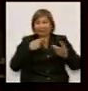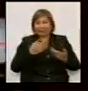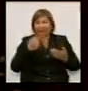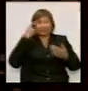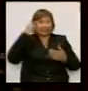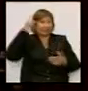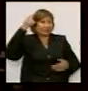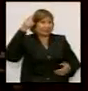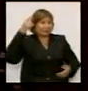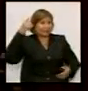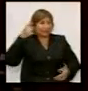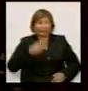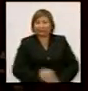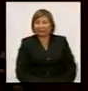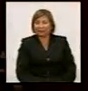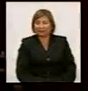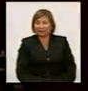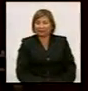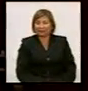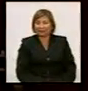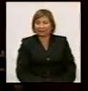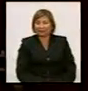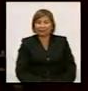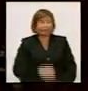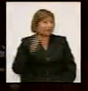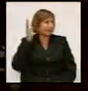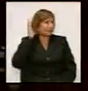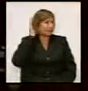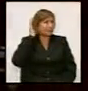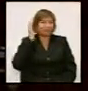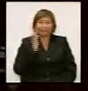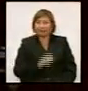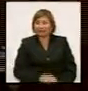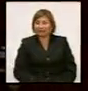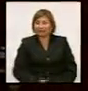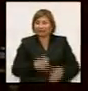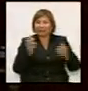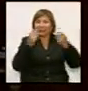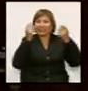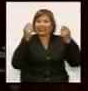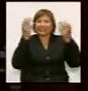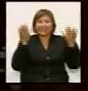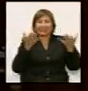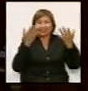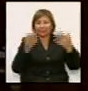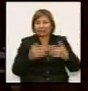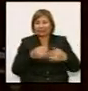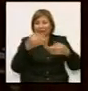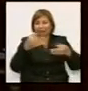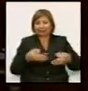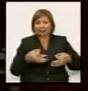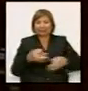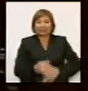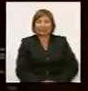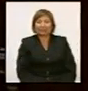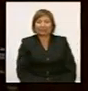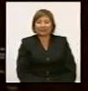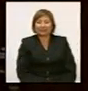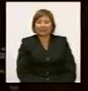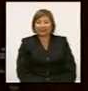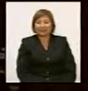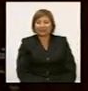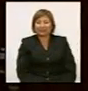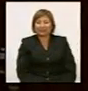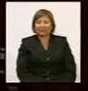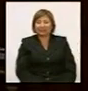soñar, y escucho alabanzas. La verdad, digo,